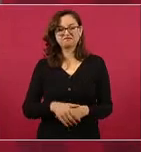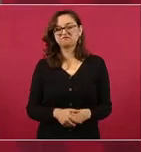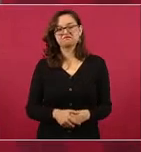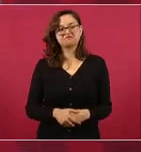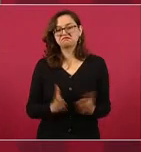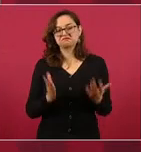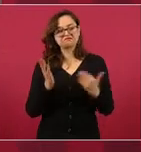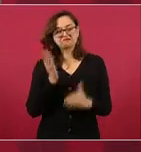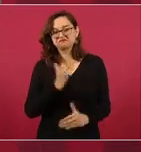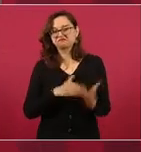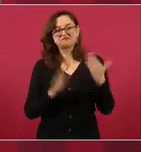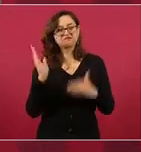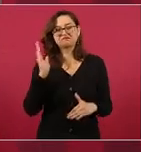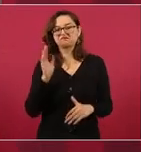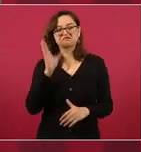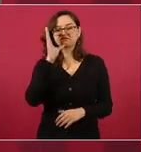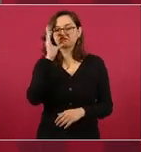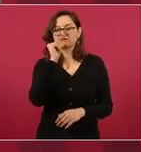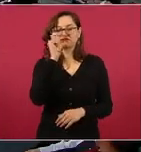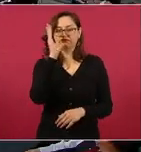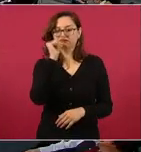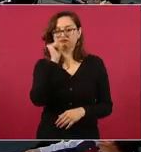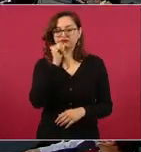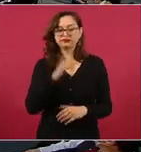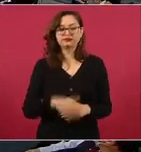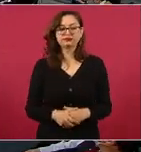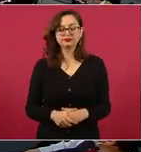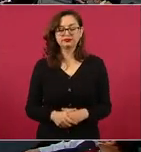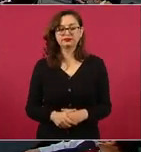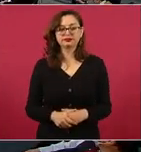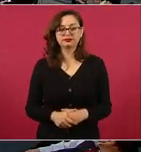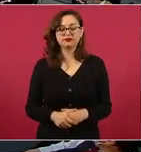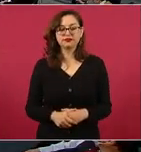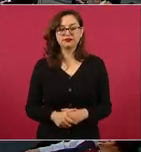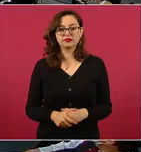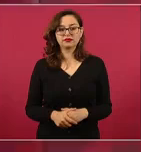no sale adelante. Hay que ser